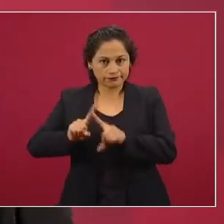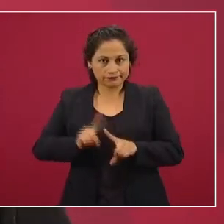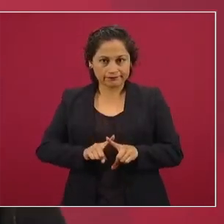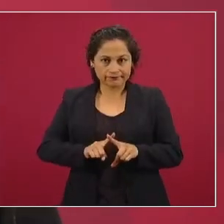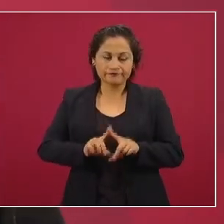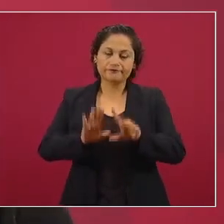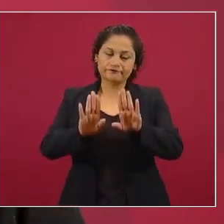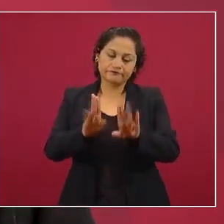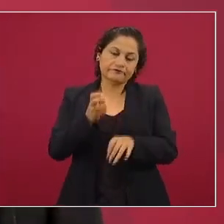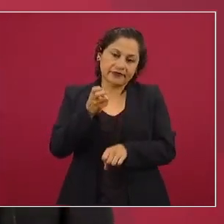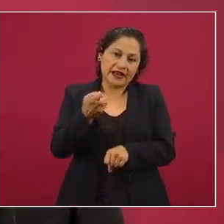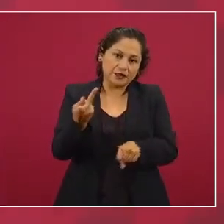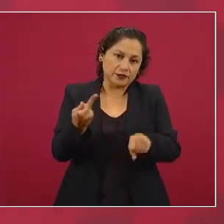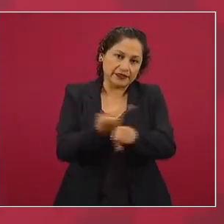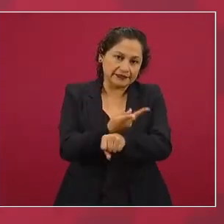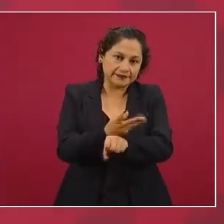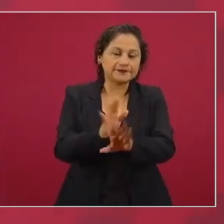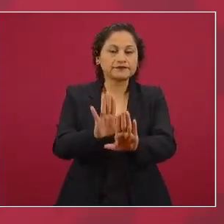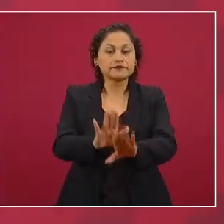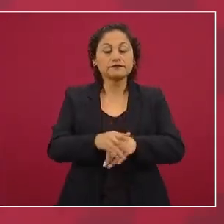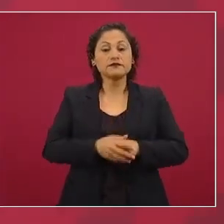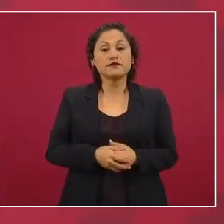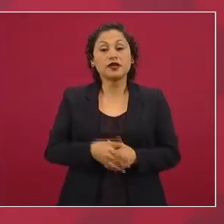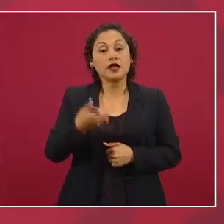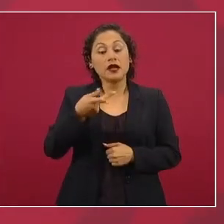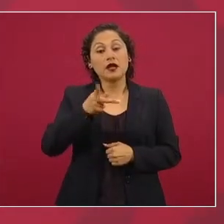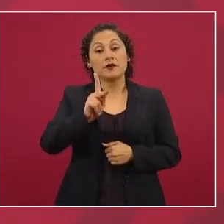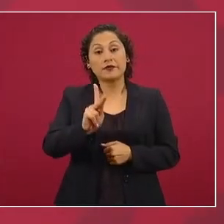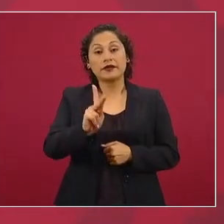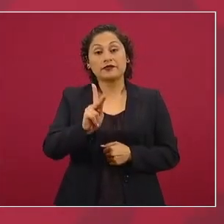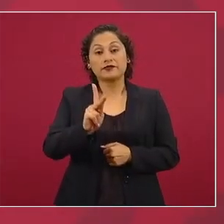Bueno, entonces ahora